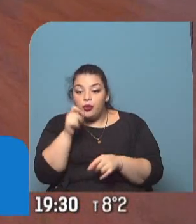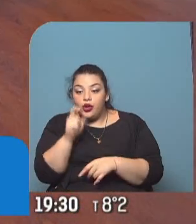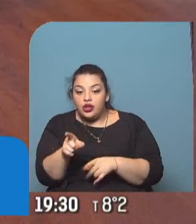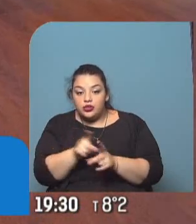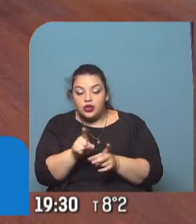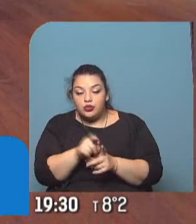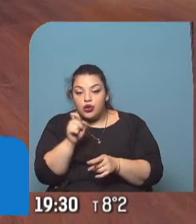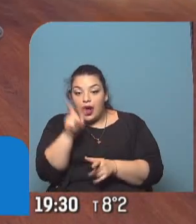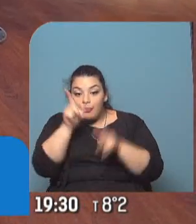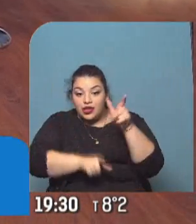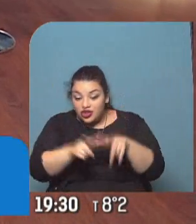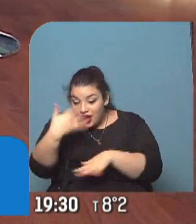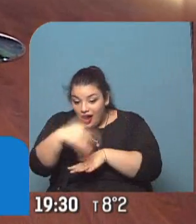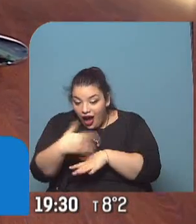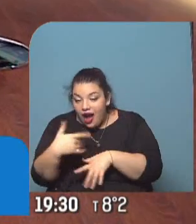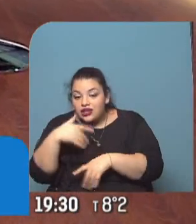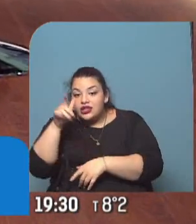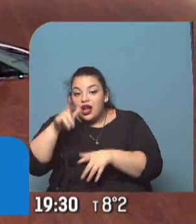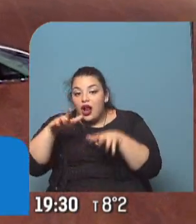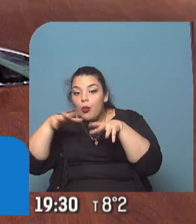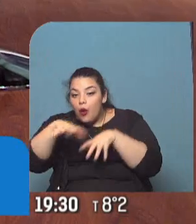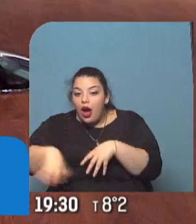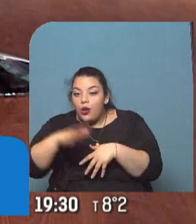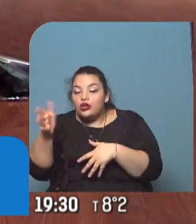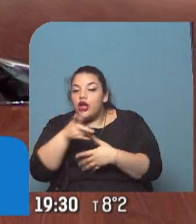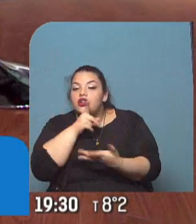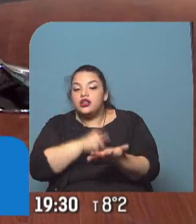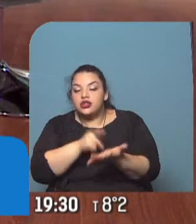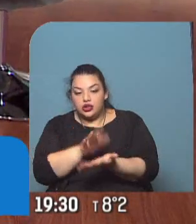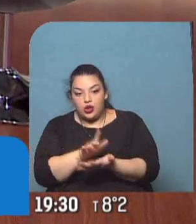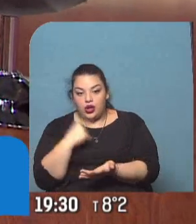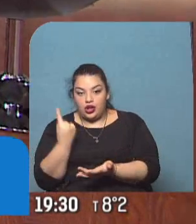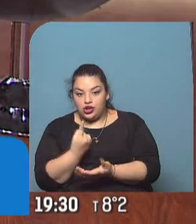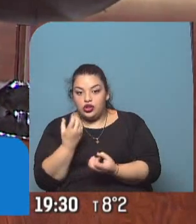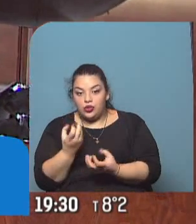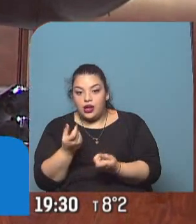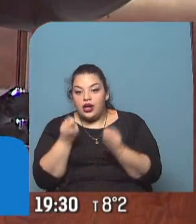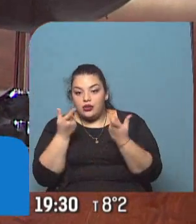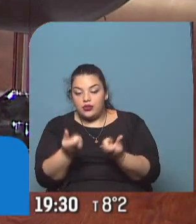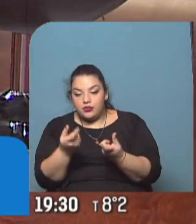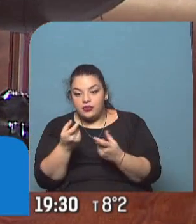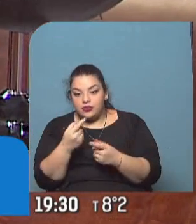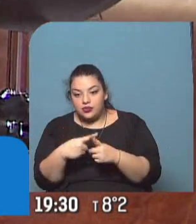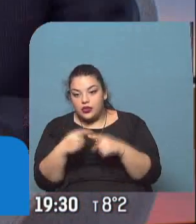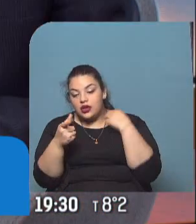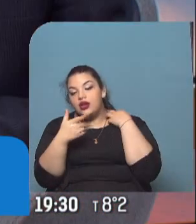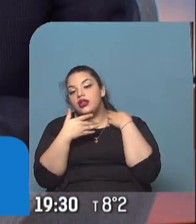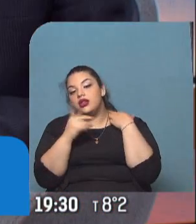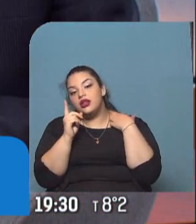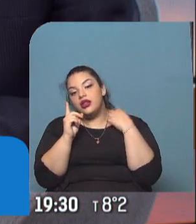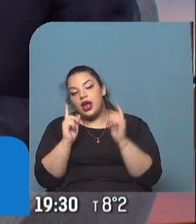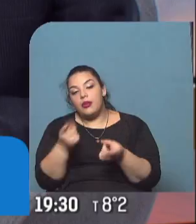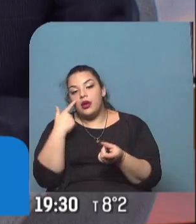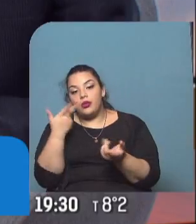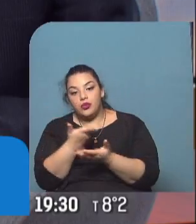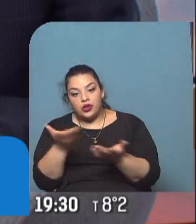va a sonar en nuevas leyes y que nosotros debemos aprovechar como un elemento para enriquecer la vida política. Y esas voces femeninas que visibilizaron un problema